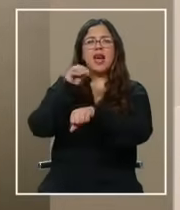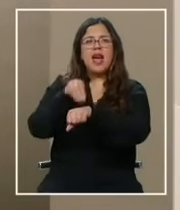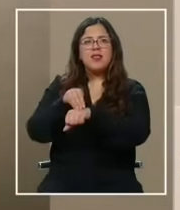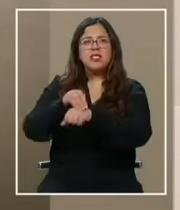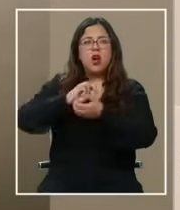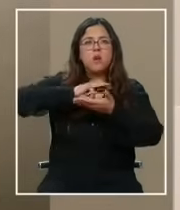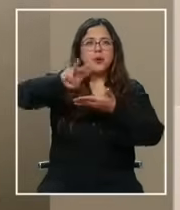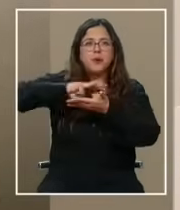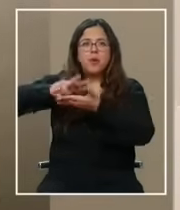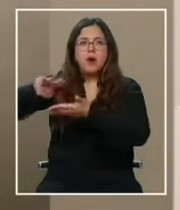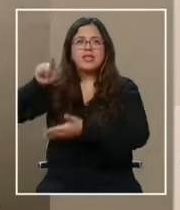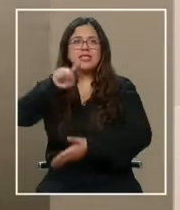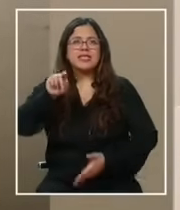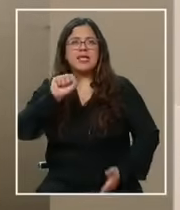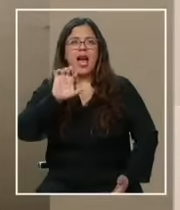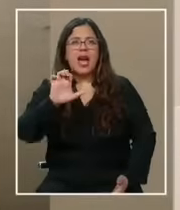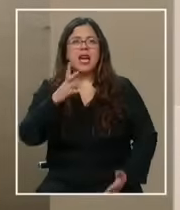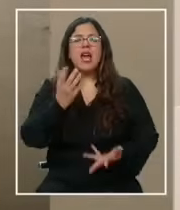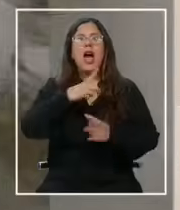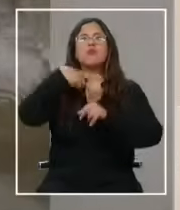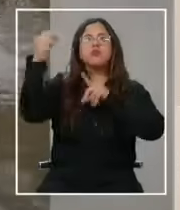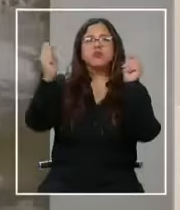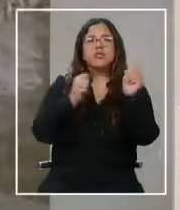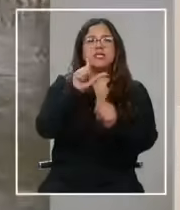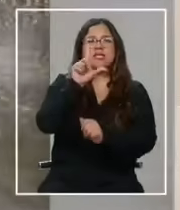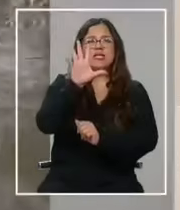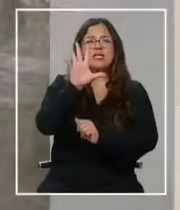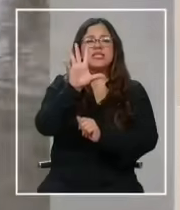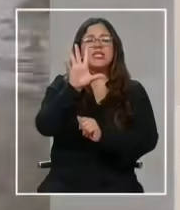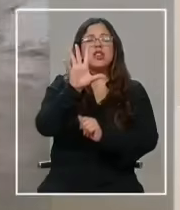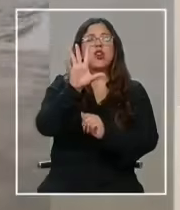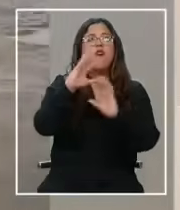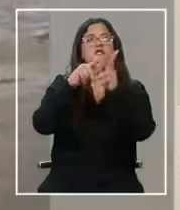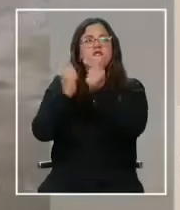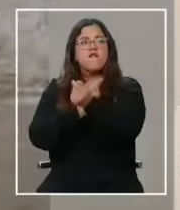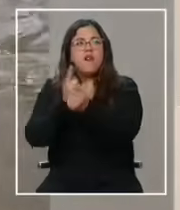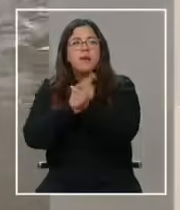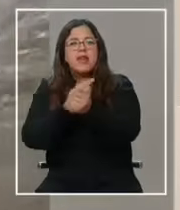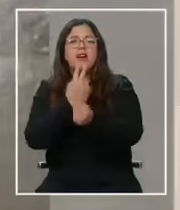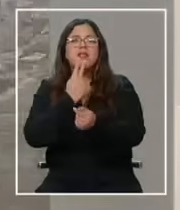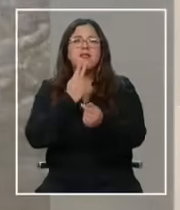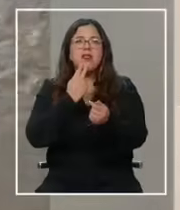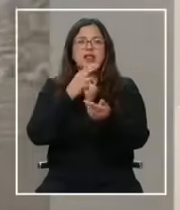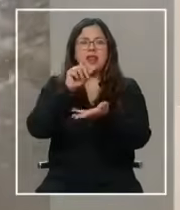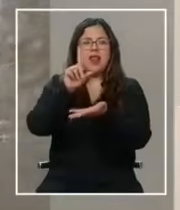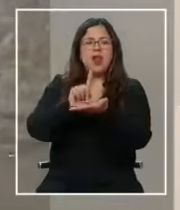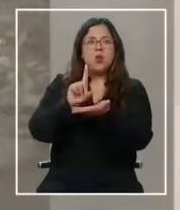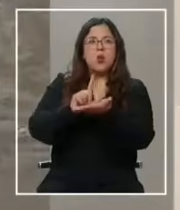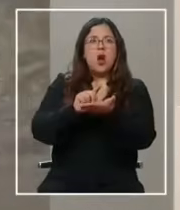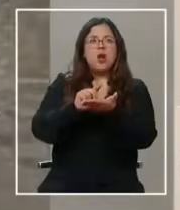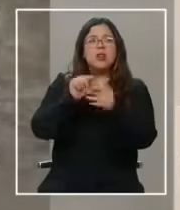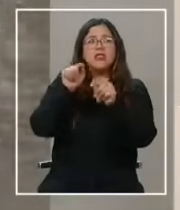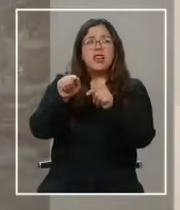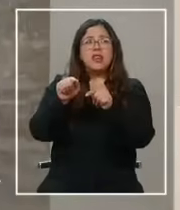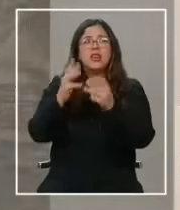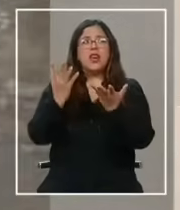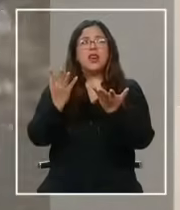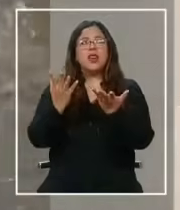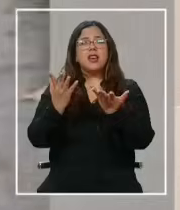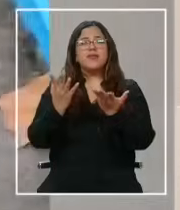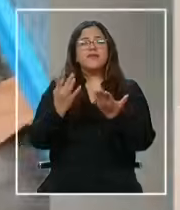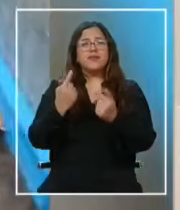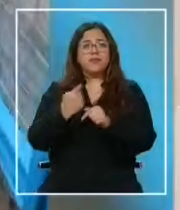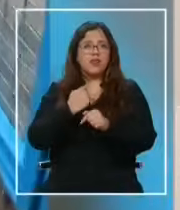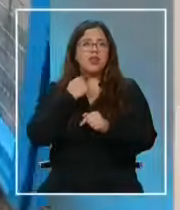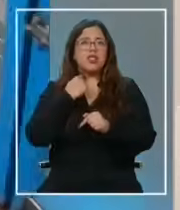mensajería SAE para la evacuación de cerca de 75 familias que están en este sector que que tienen amenaza directa por el